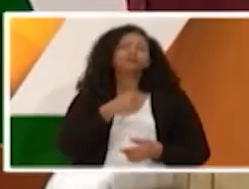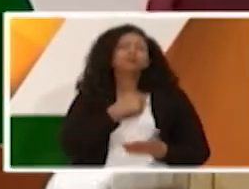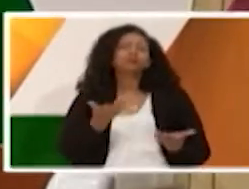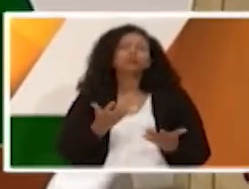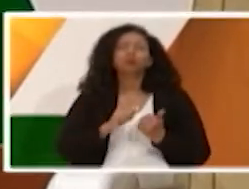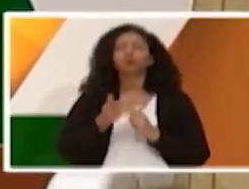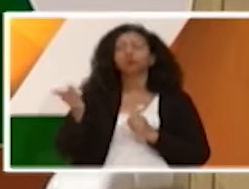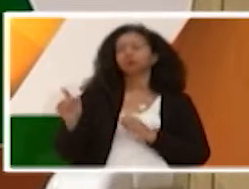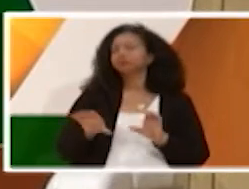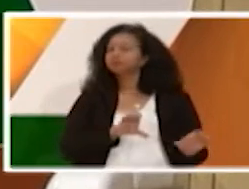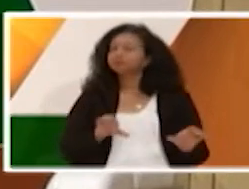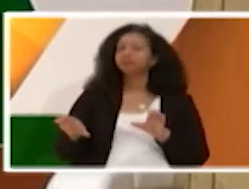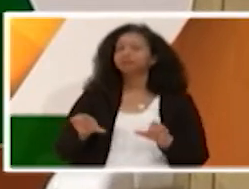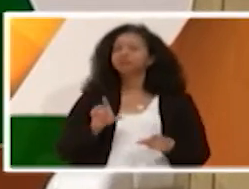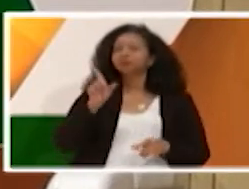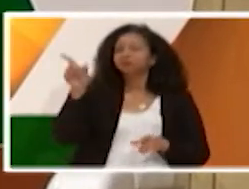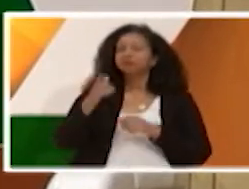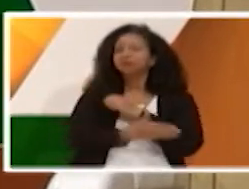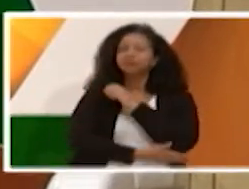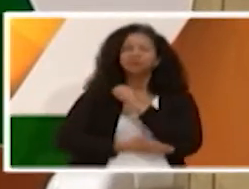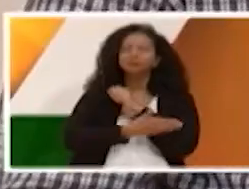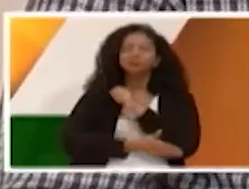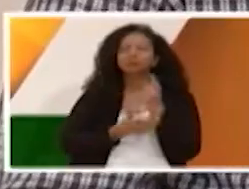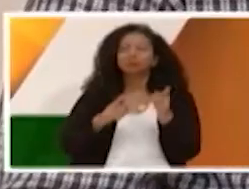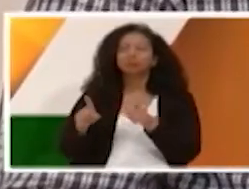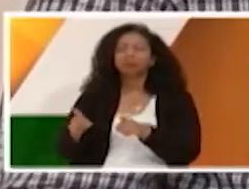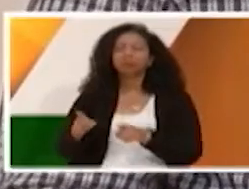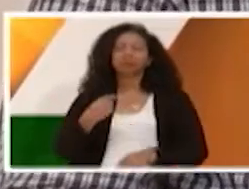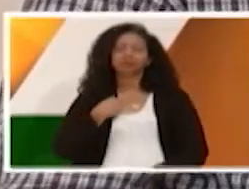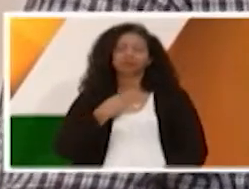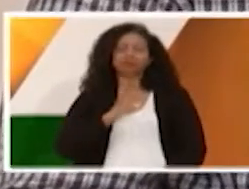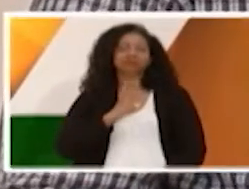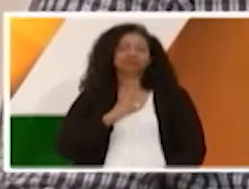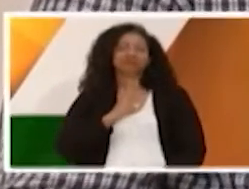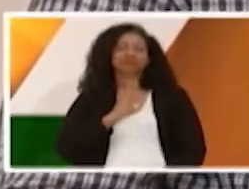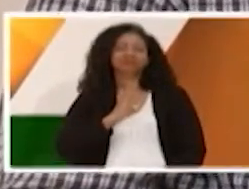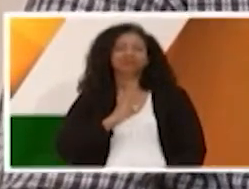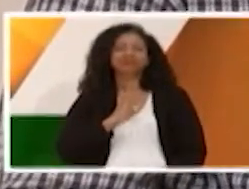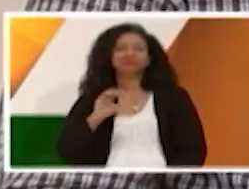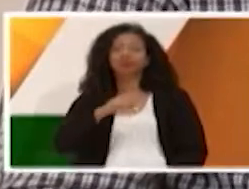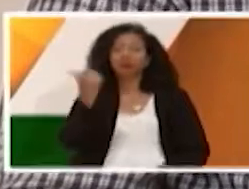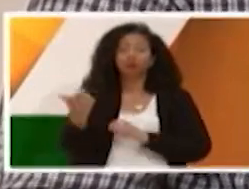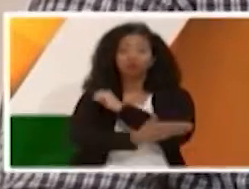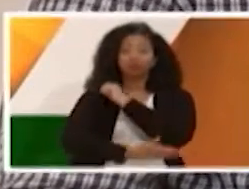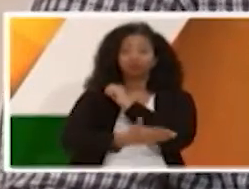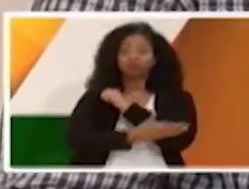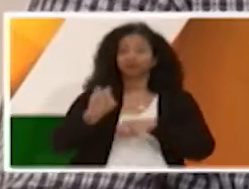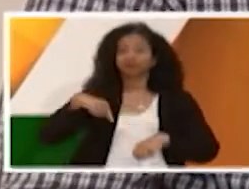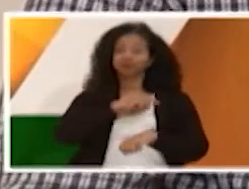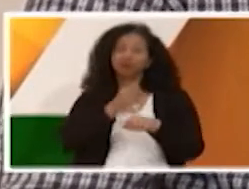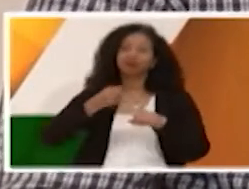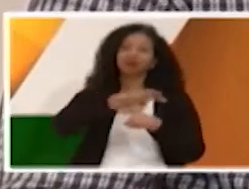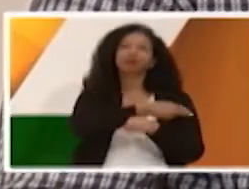te has portado tú allá? Dime. Bueno, o sea, Bien. podemos decir que bien, porque o sea, hemos superado a otros países que han sido,